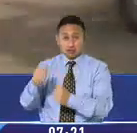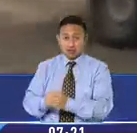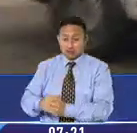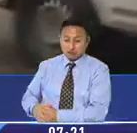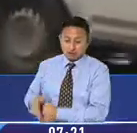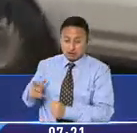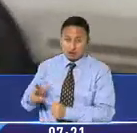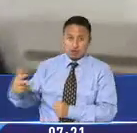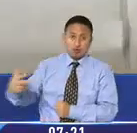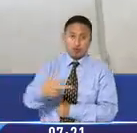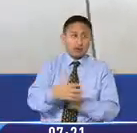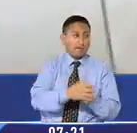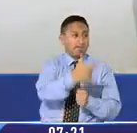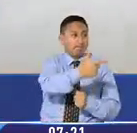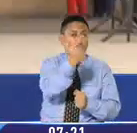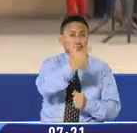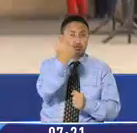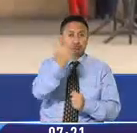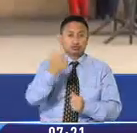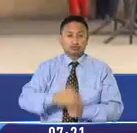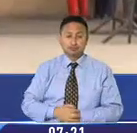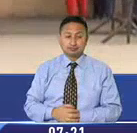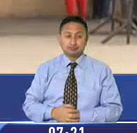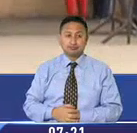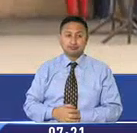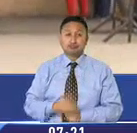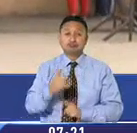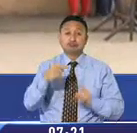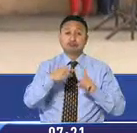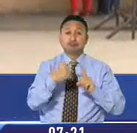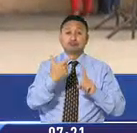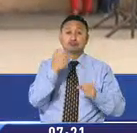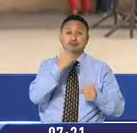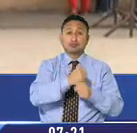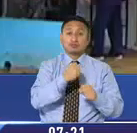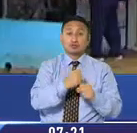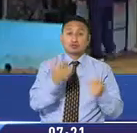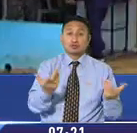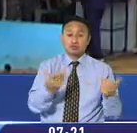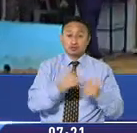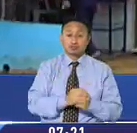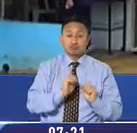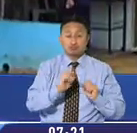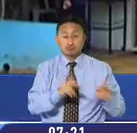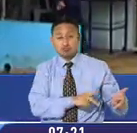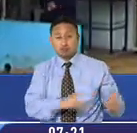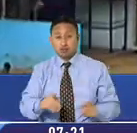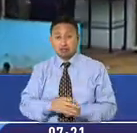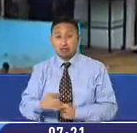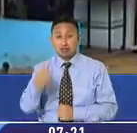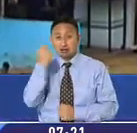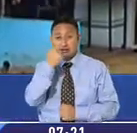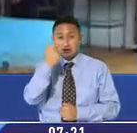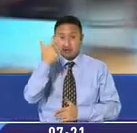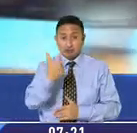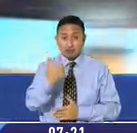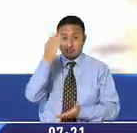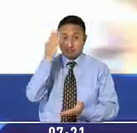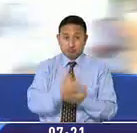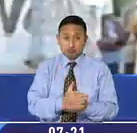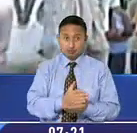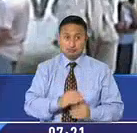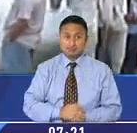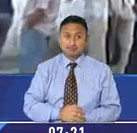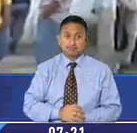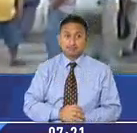y leche en un local cercano. El occiso trabajaba en un plan para evitar el ingreso de armas y drogas al centro de reclusión. Ya para